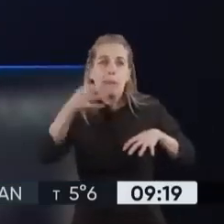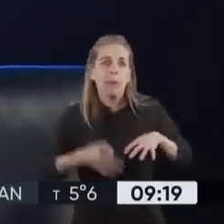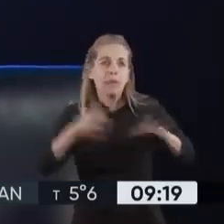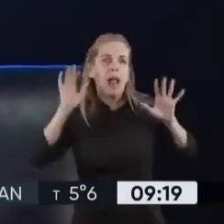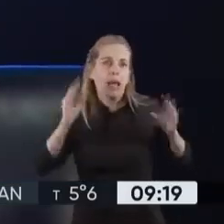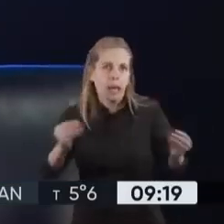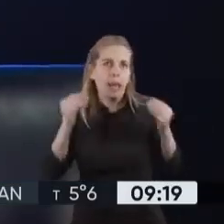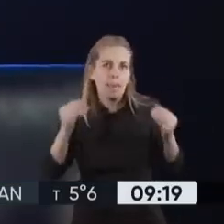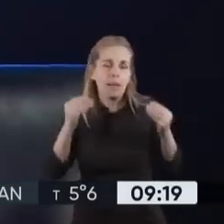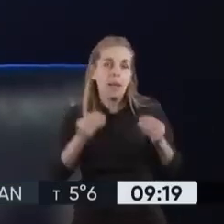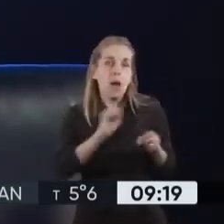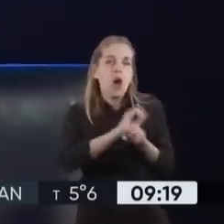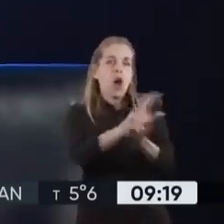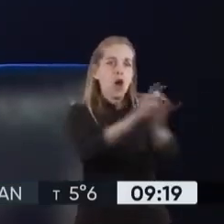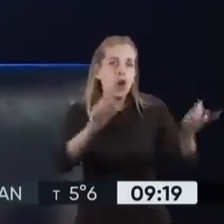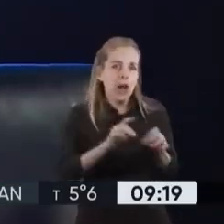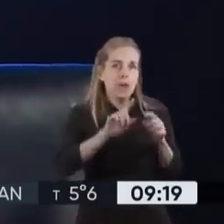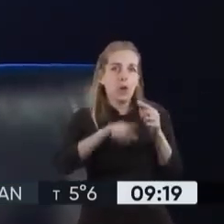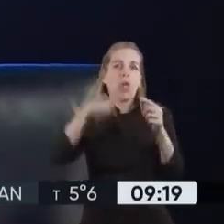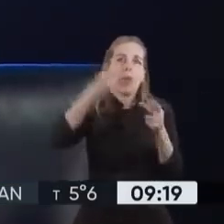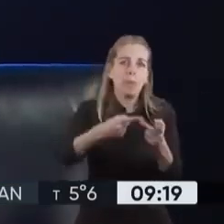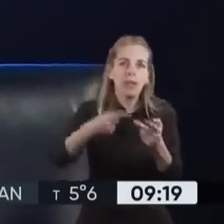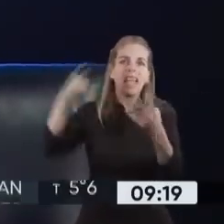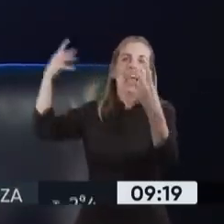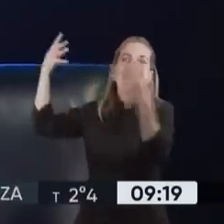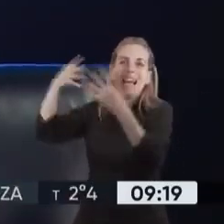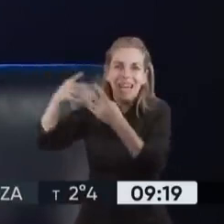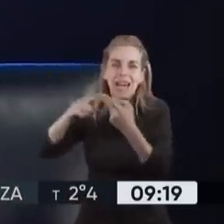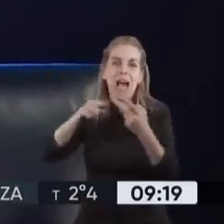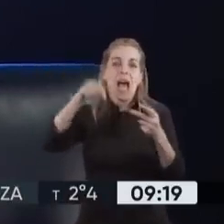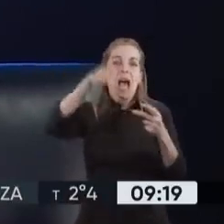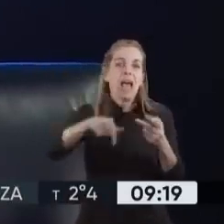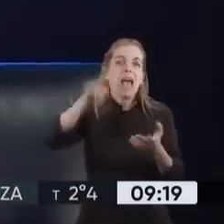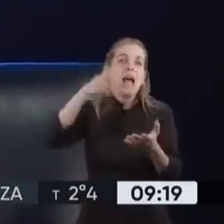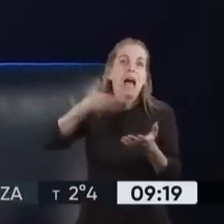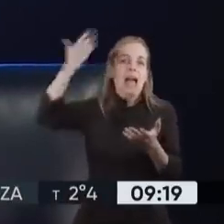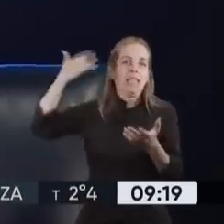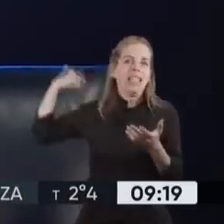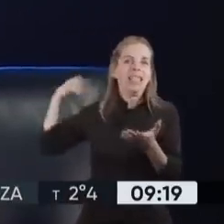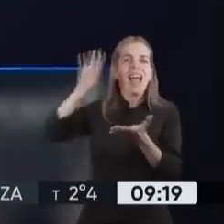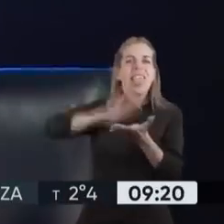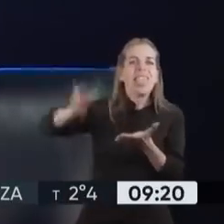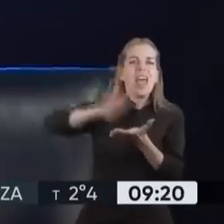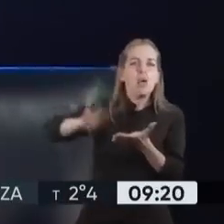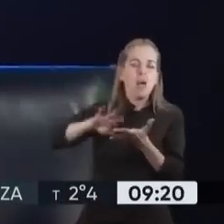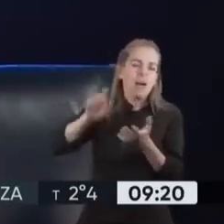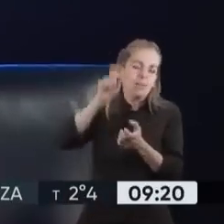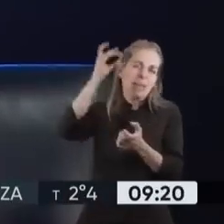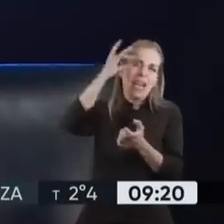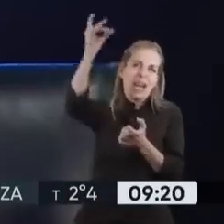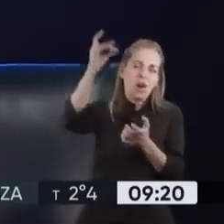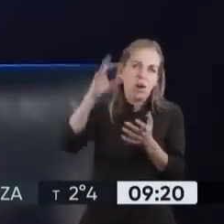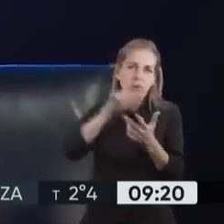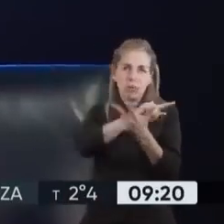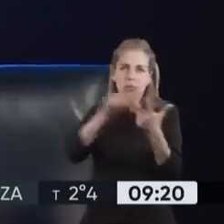después de una post pandemia después de la máxima cantidad de endeudamiento que tuvo un país a nivel mundial entonces